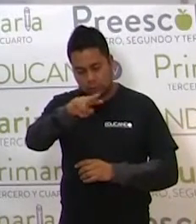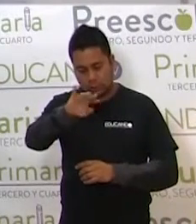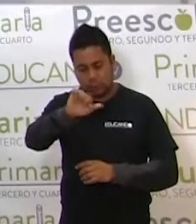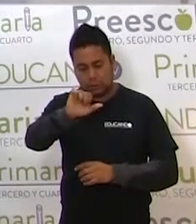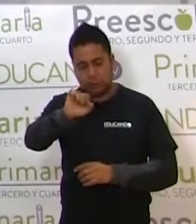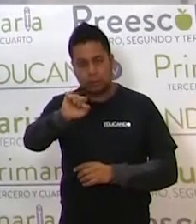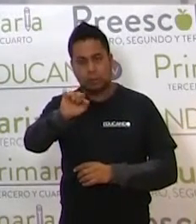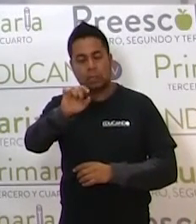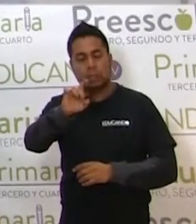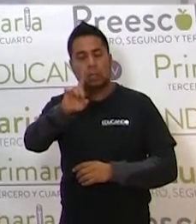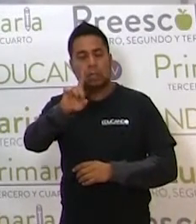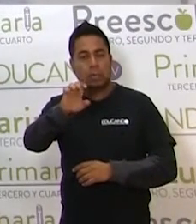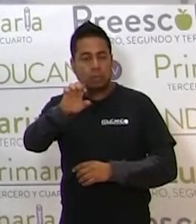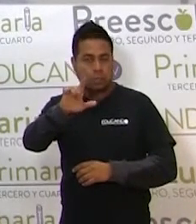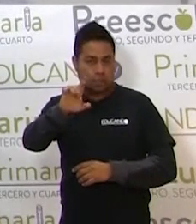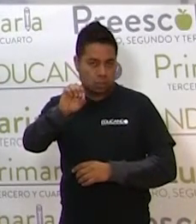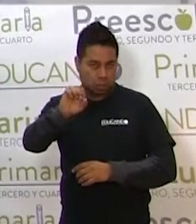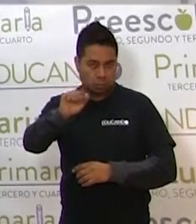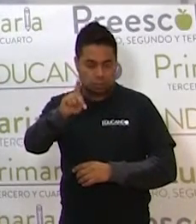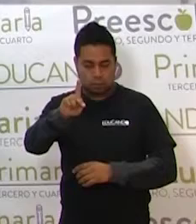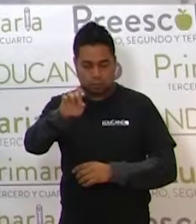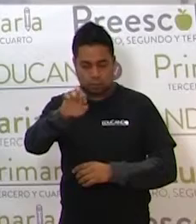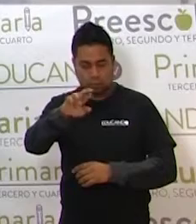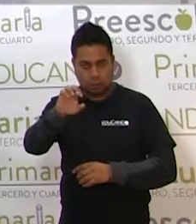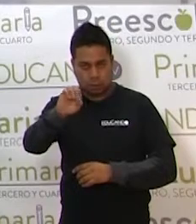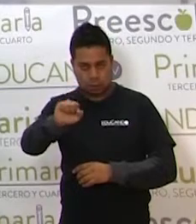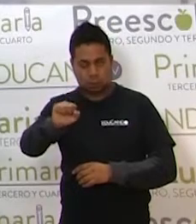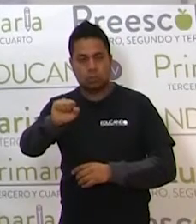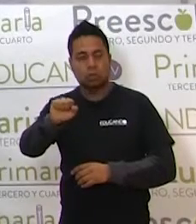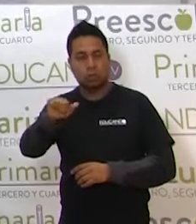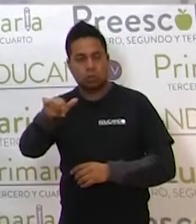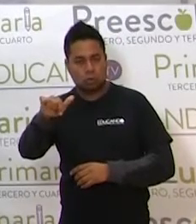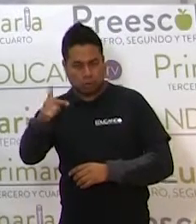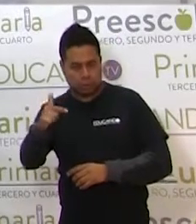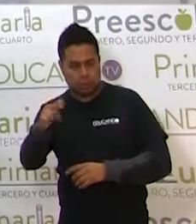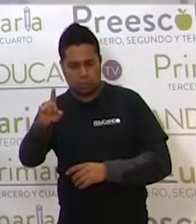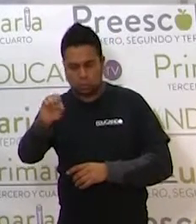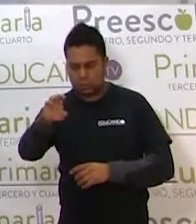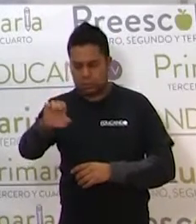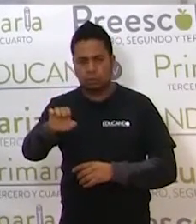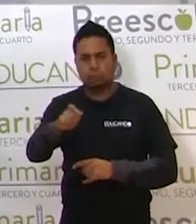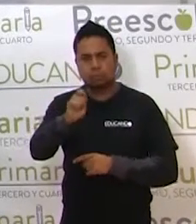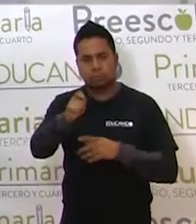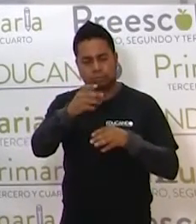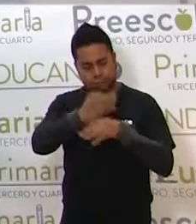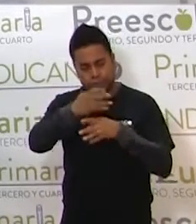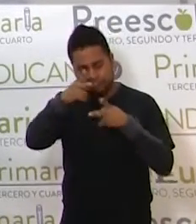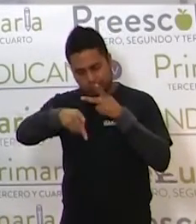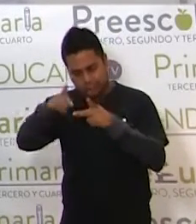dos y les vamos a hacer su clasificación su separación y su métrica